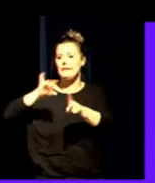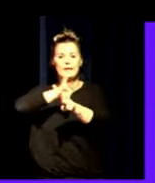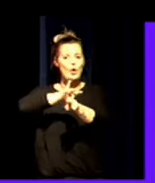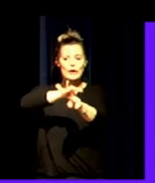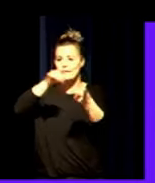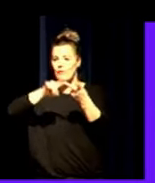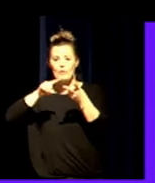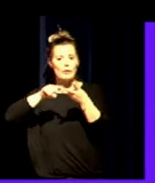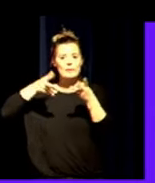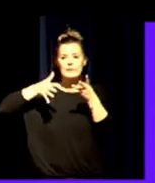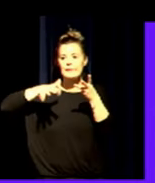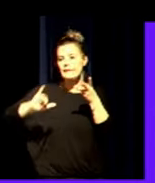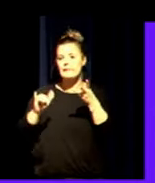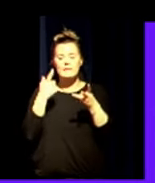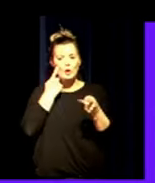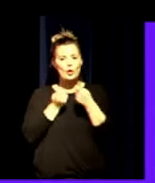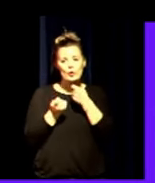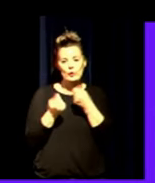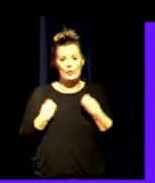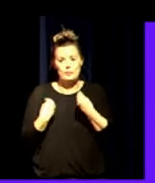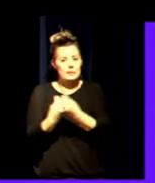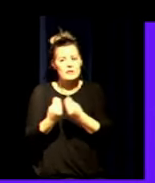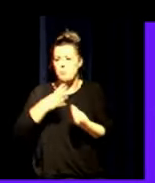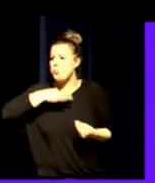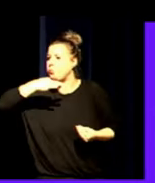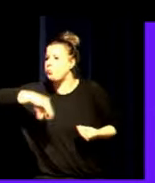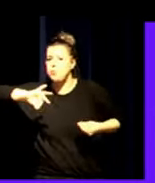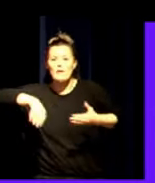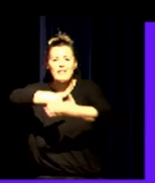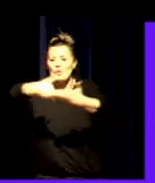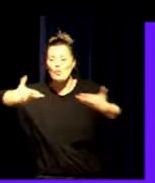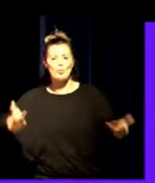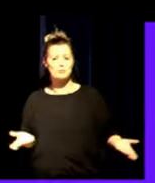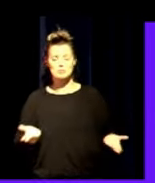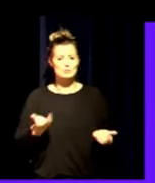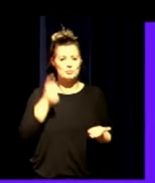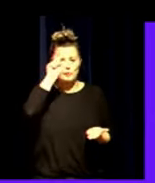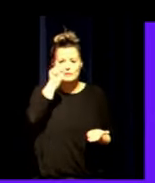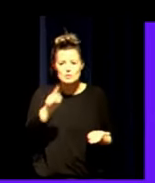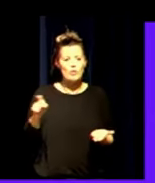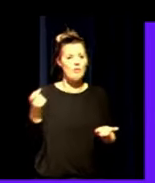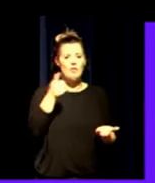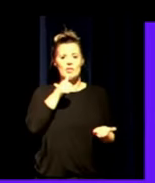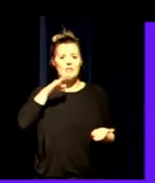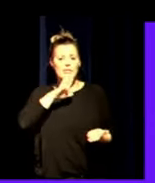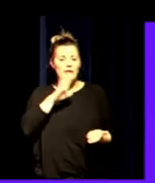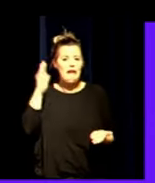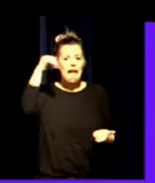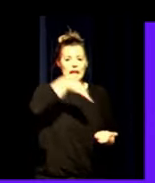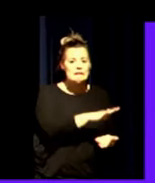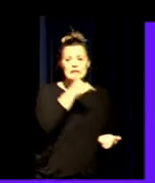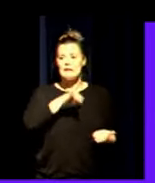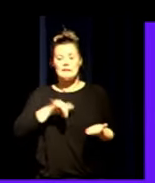ni la coordinadora de convivencia, que puede ser un profesor de latín o una profesora de matemáticas o de